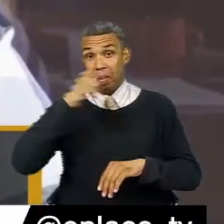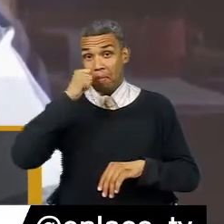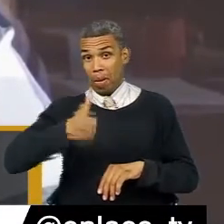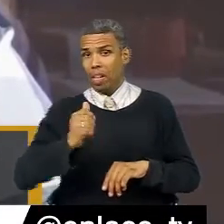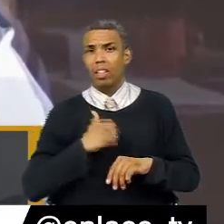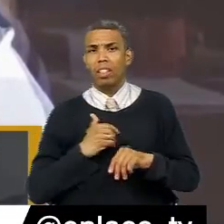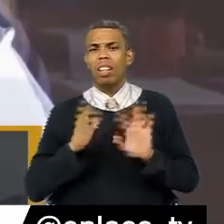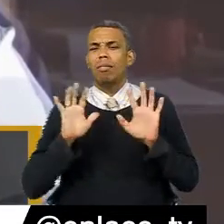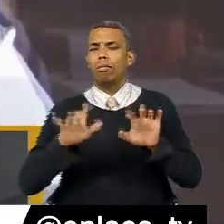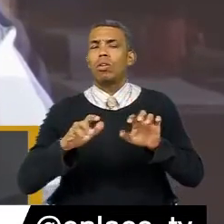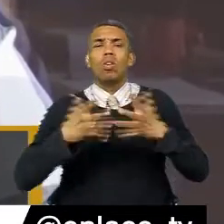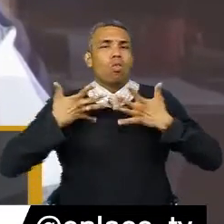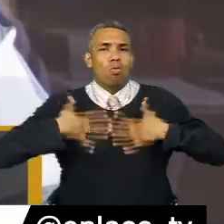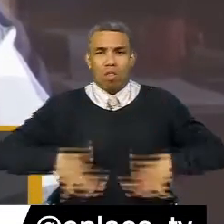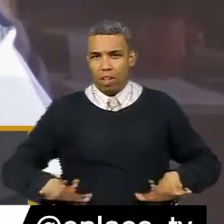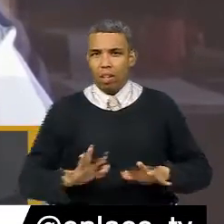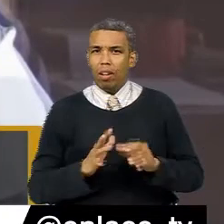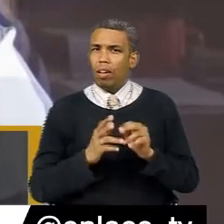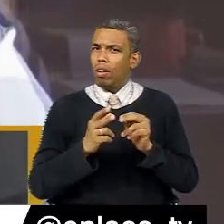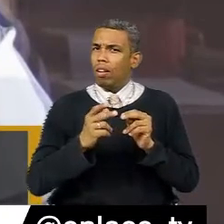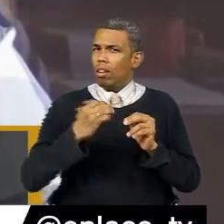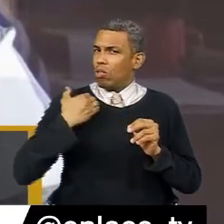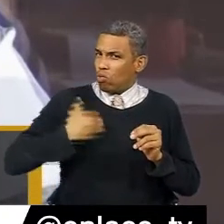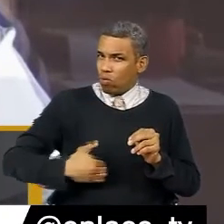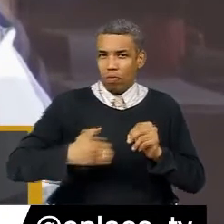Barranca Bermeja para que